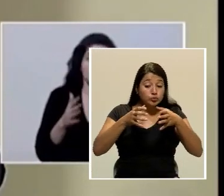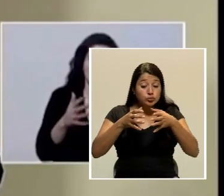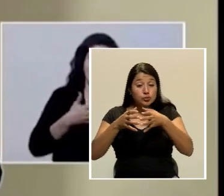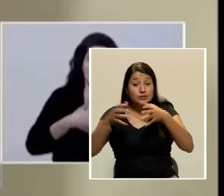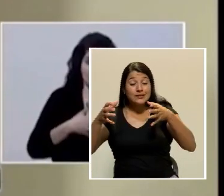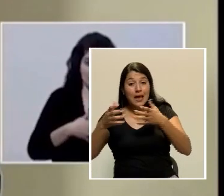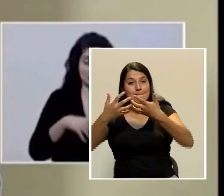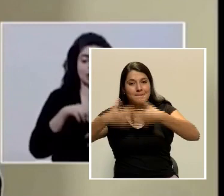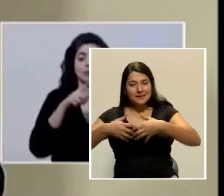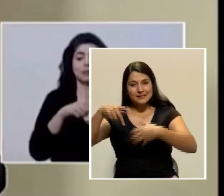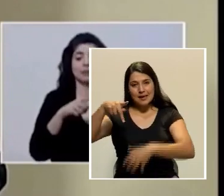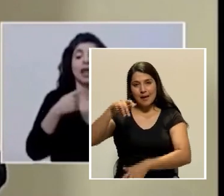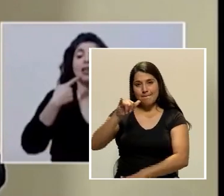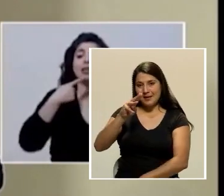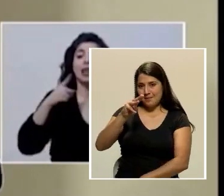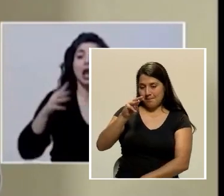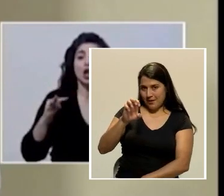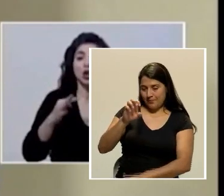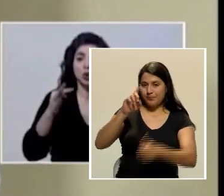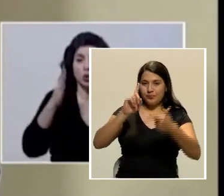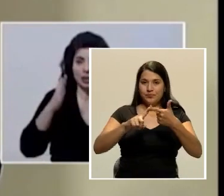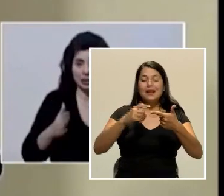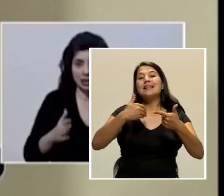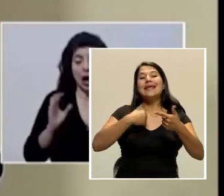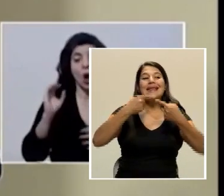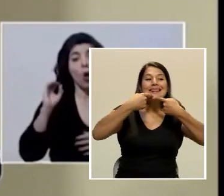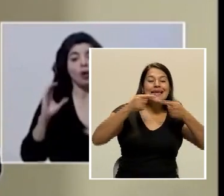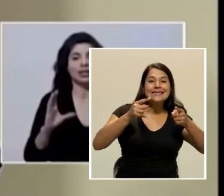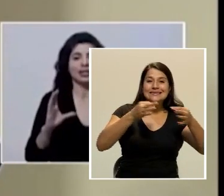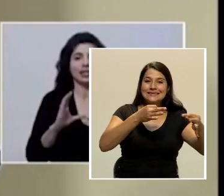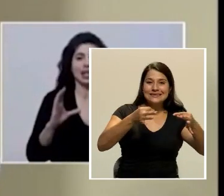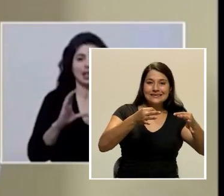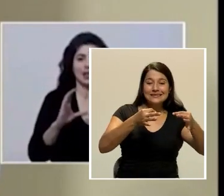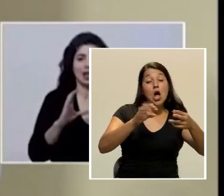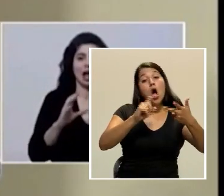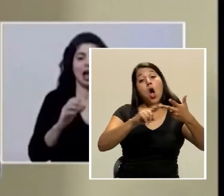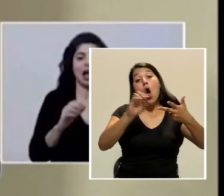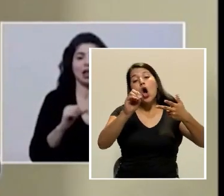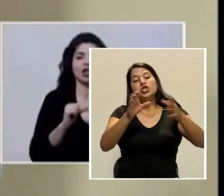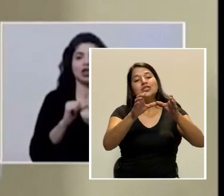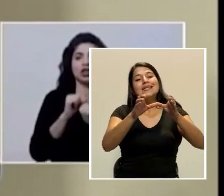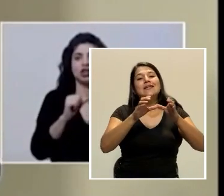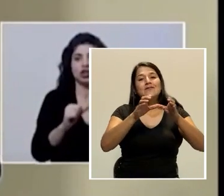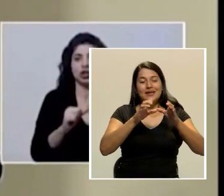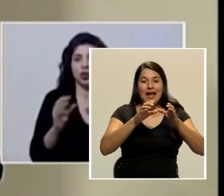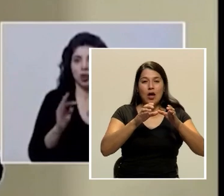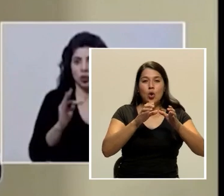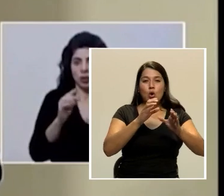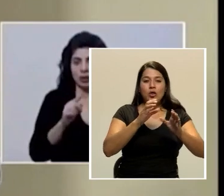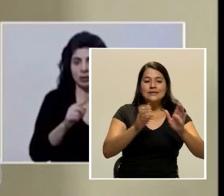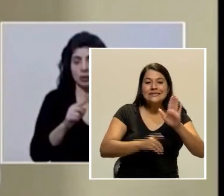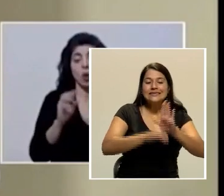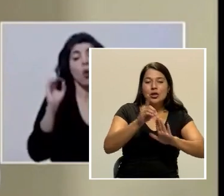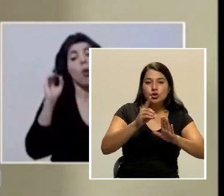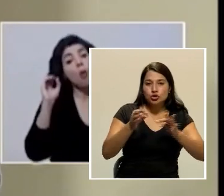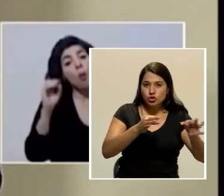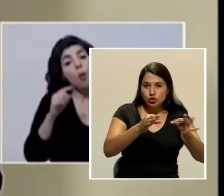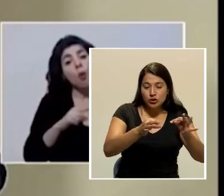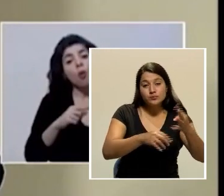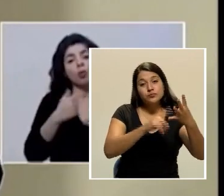algunos criterios. En efecto, ser, de acuerdo a los criterios del Ministerio de Economía, Industria y Comercio, una